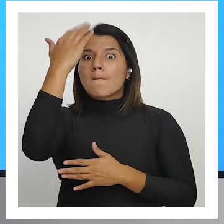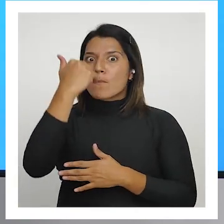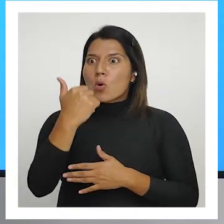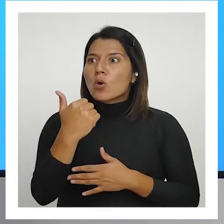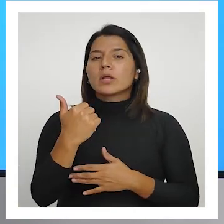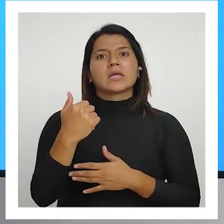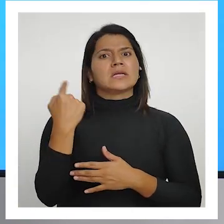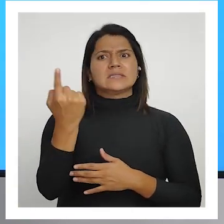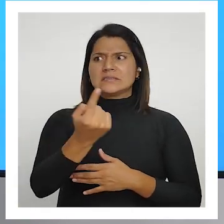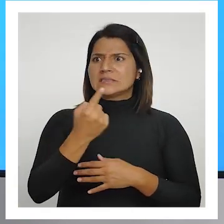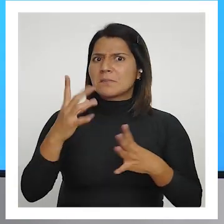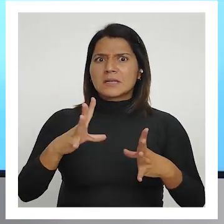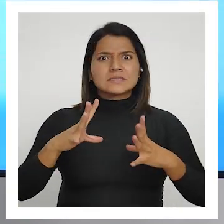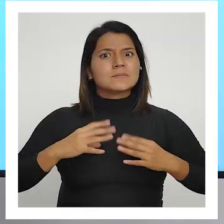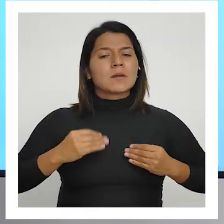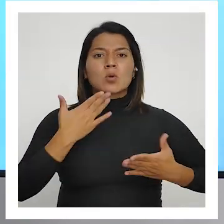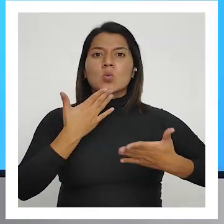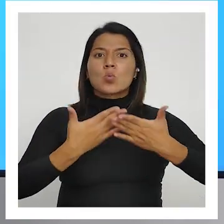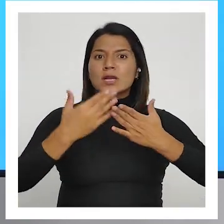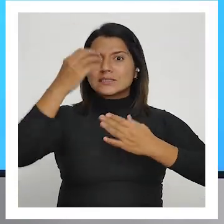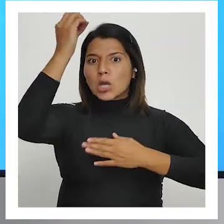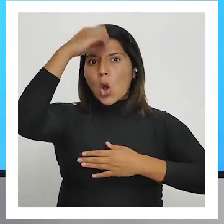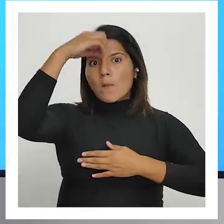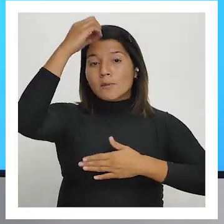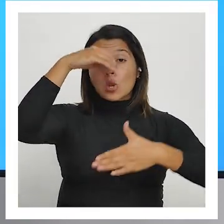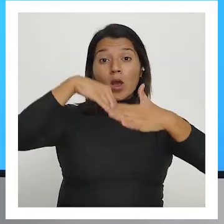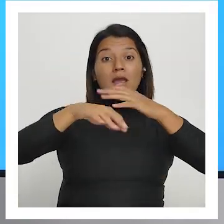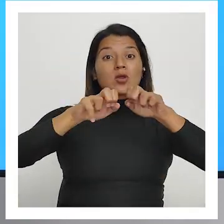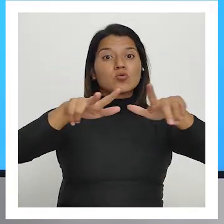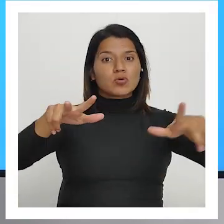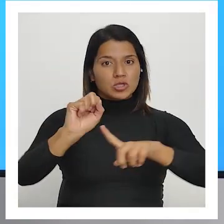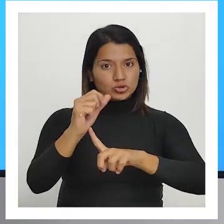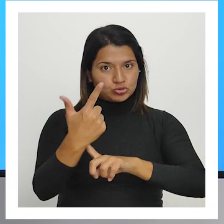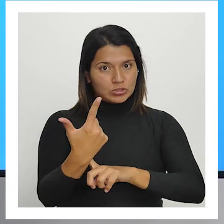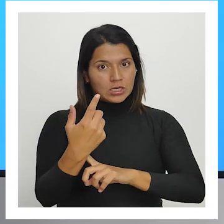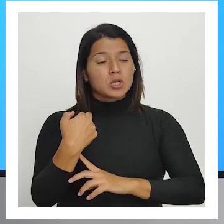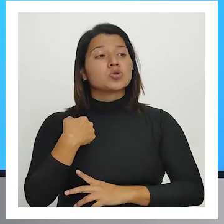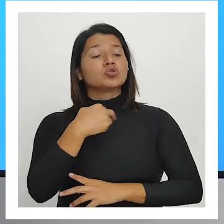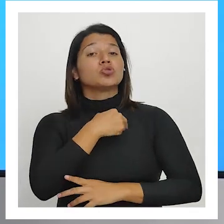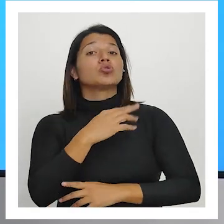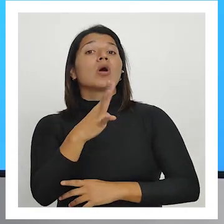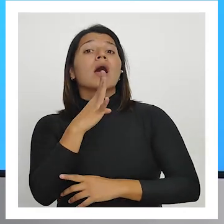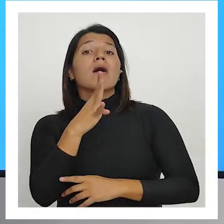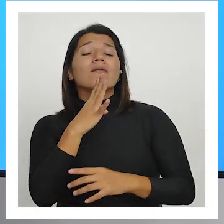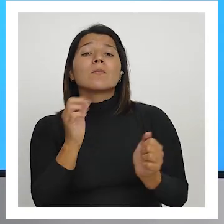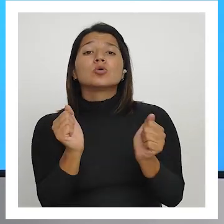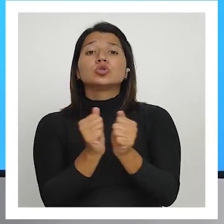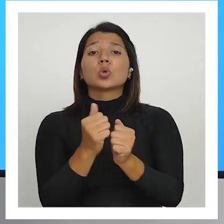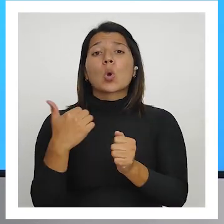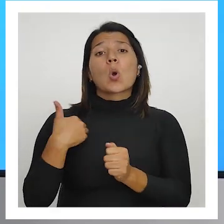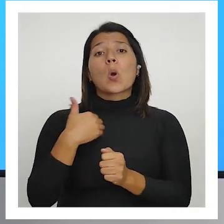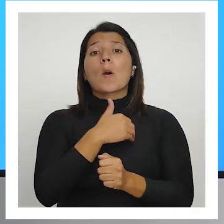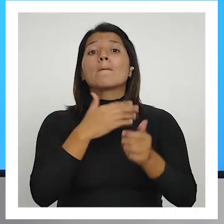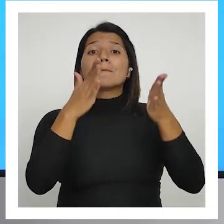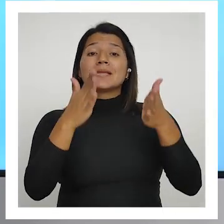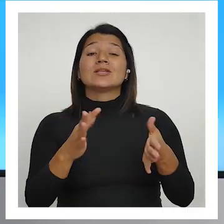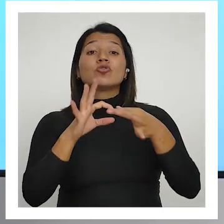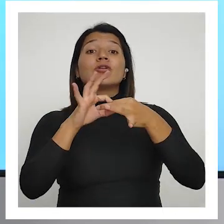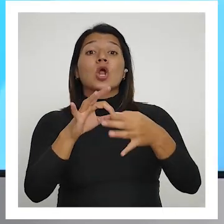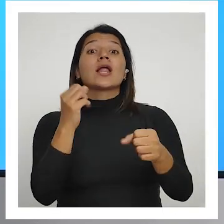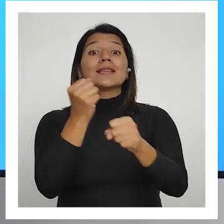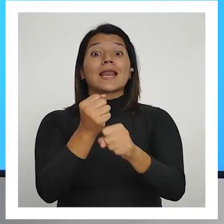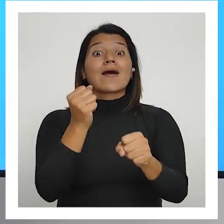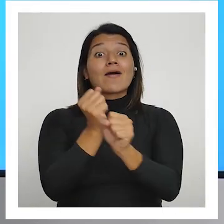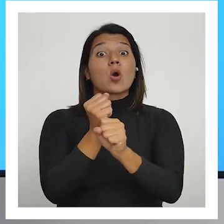muy buenos comentarios en redes sociales. Conversábamos con el señor ministro sobre todo lo que está haciendo el Ministerio de